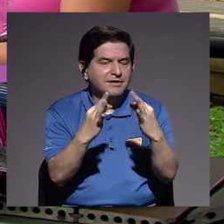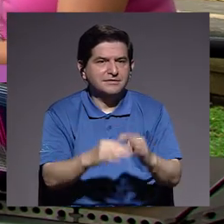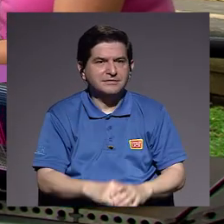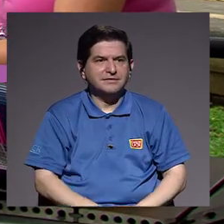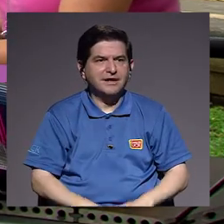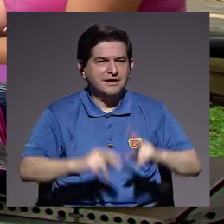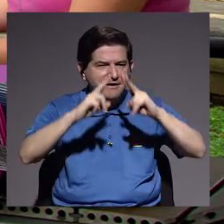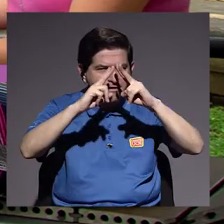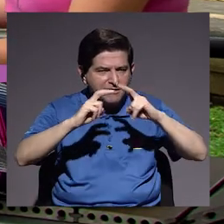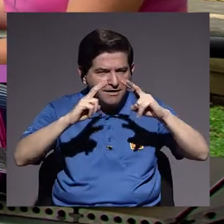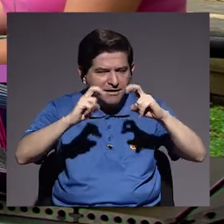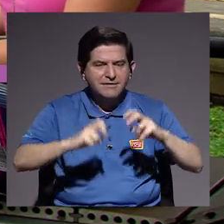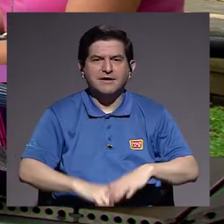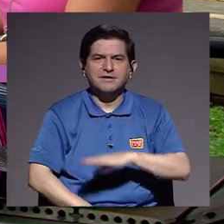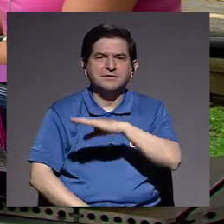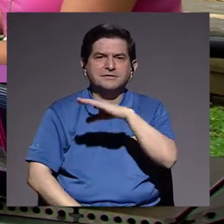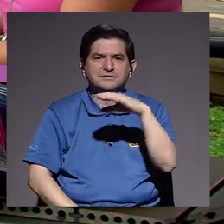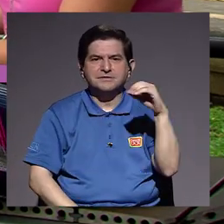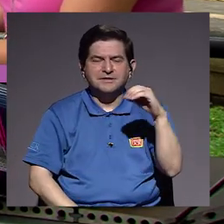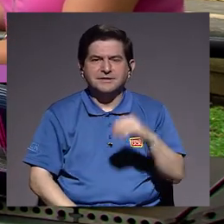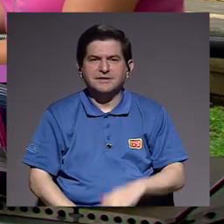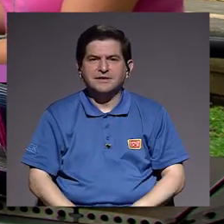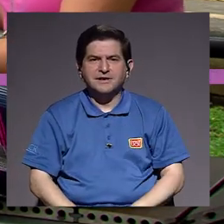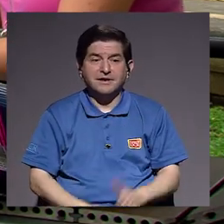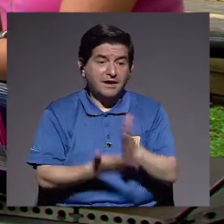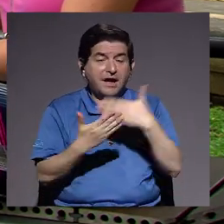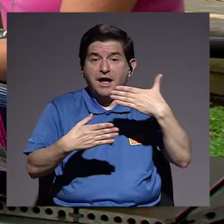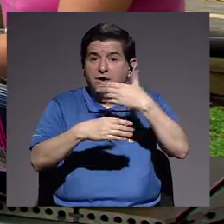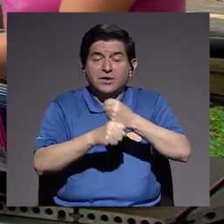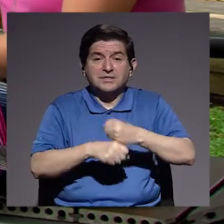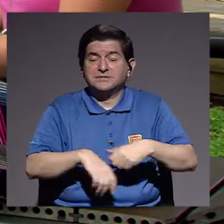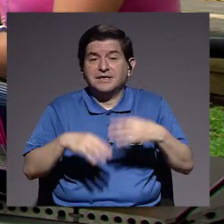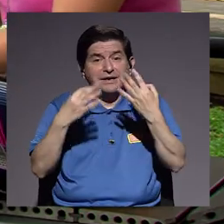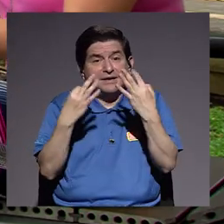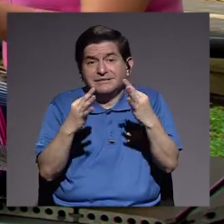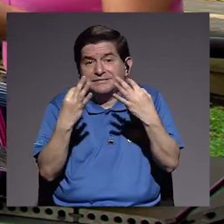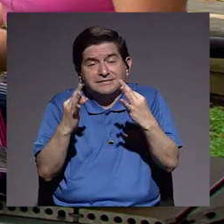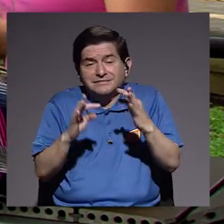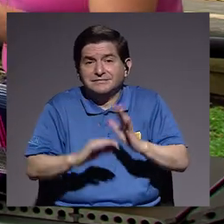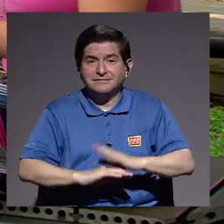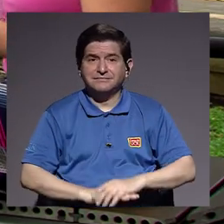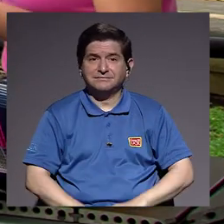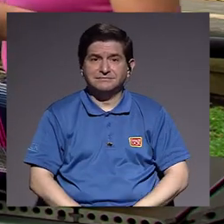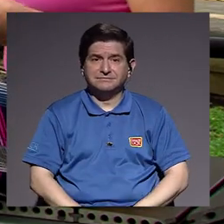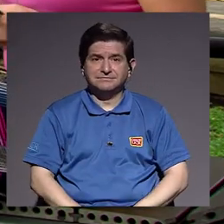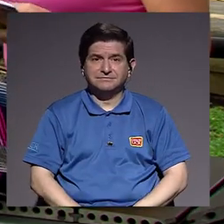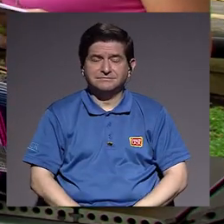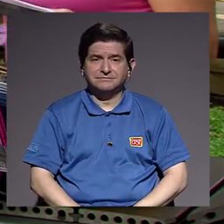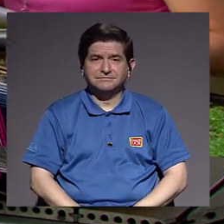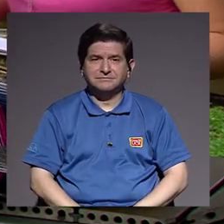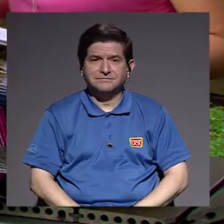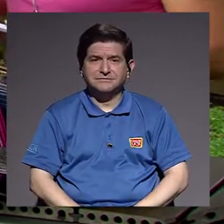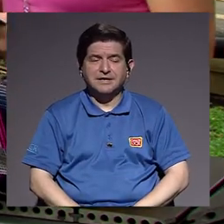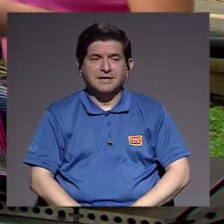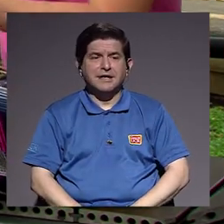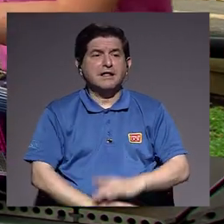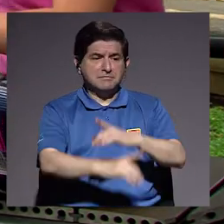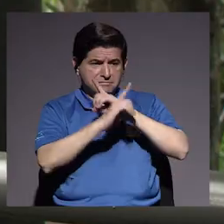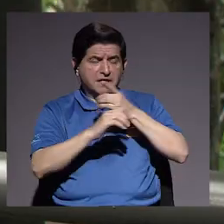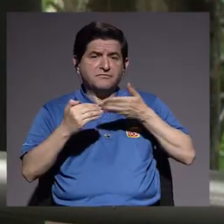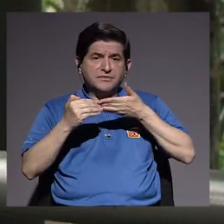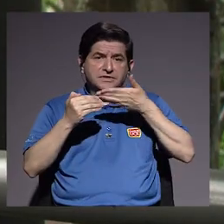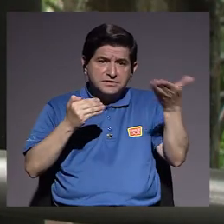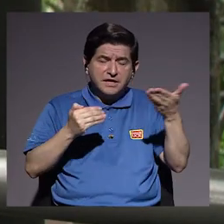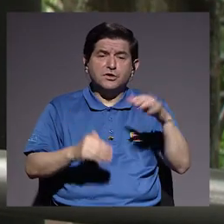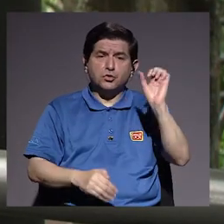bueno, hacer algo cuando sea posible, claro. ¿verdad? Pero, uh-huh. Como dice usted, bueno, defender las cosas que sí están bien, Exacto. luchar para